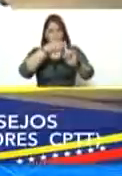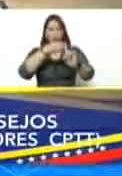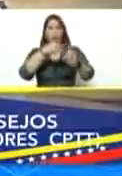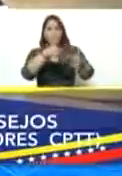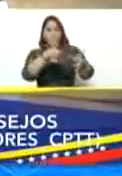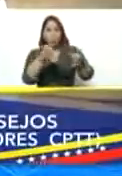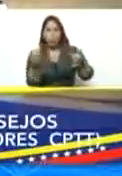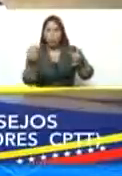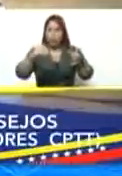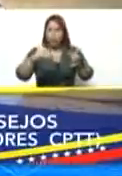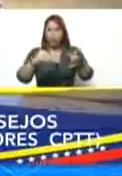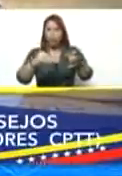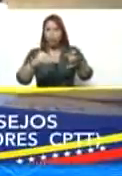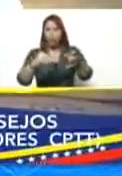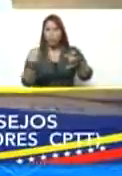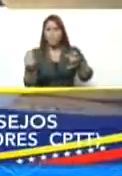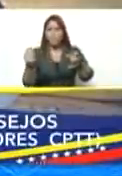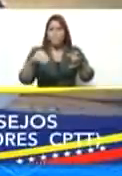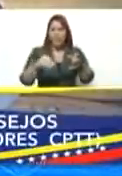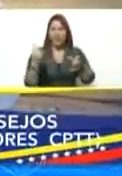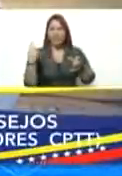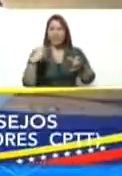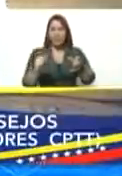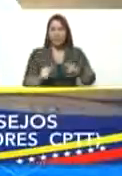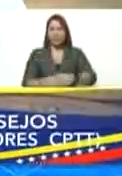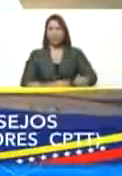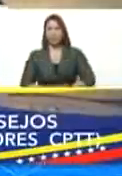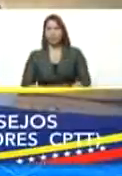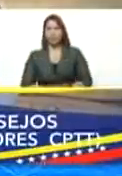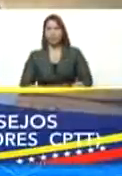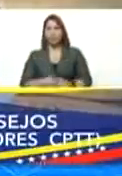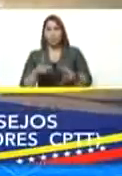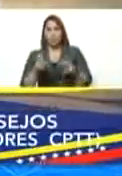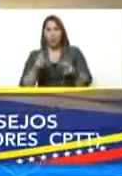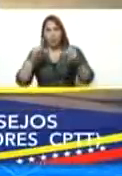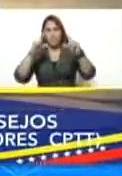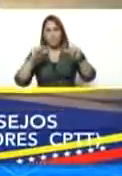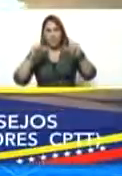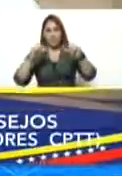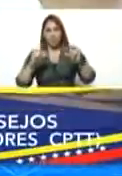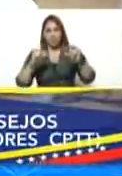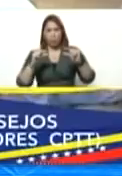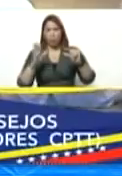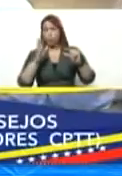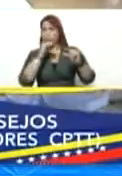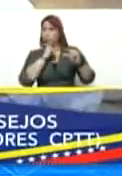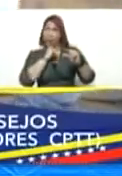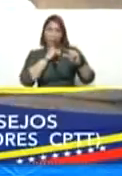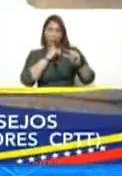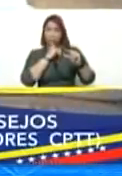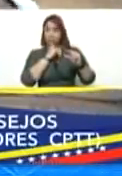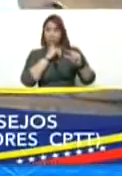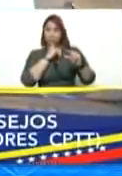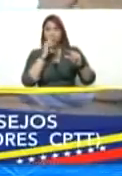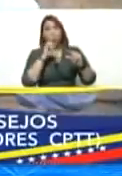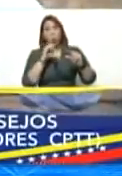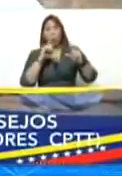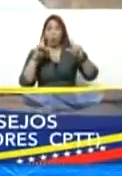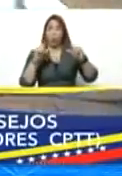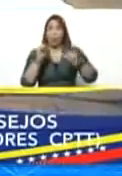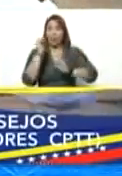cobrar más al que más tiene y cobrar menos al que menos tiene, o cobrar